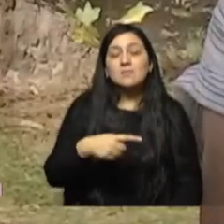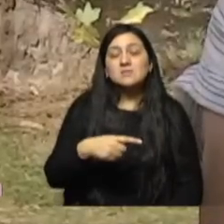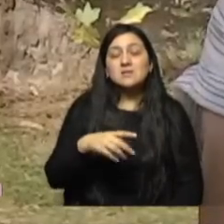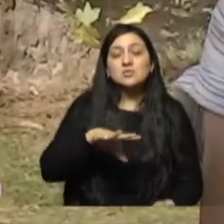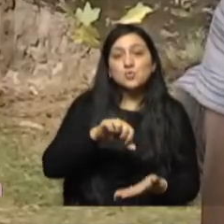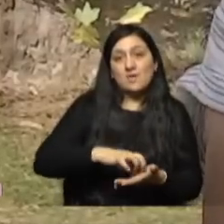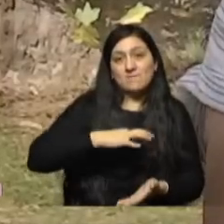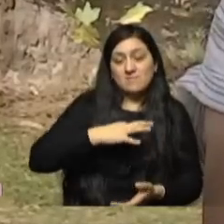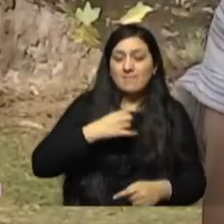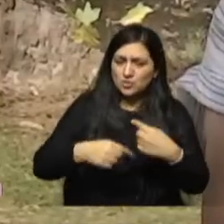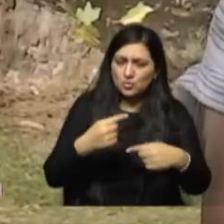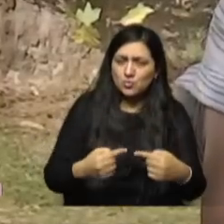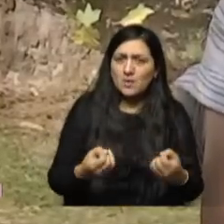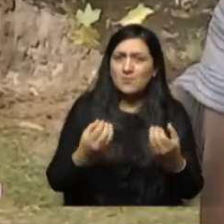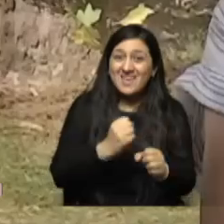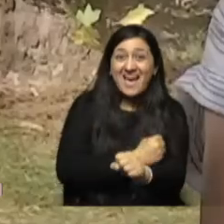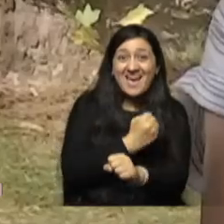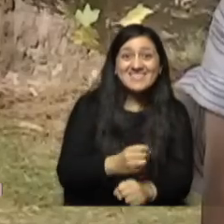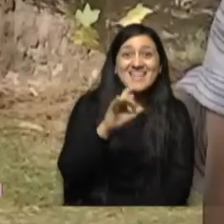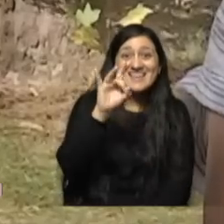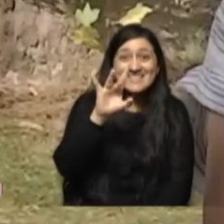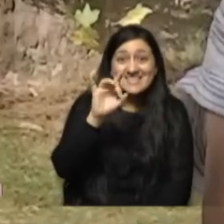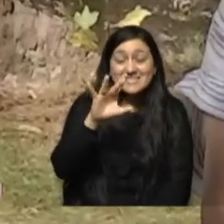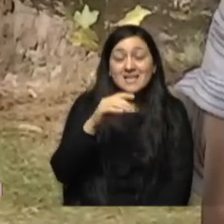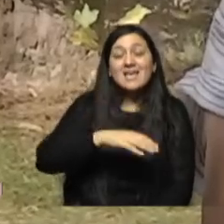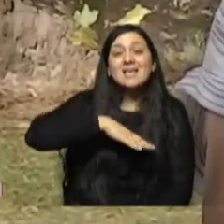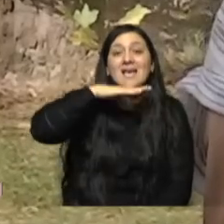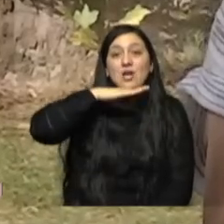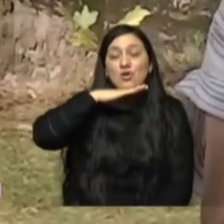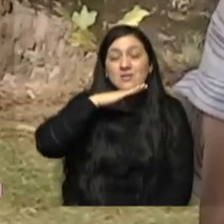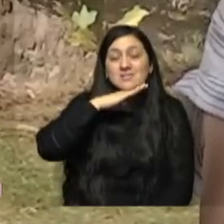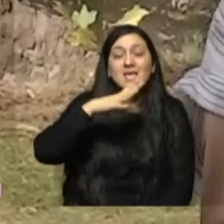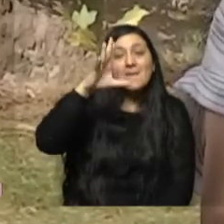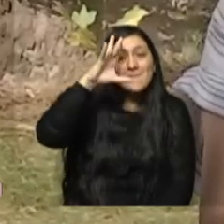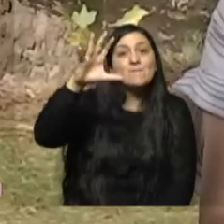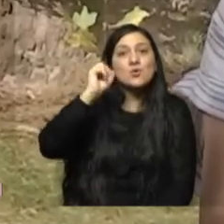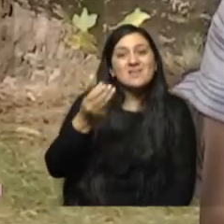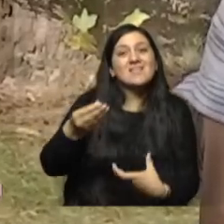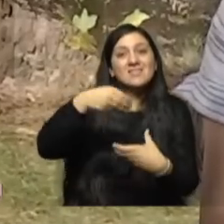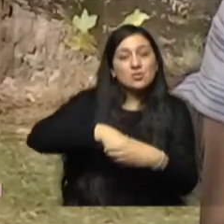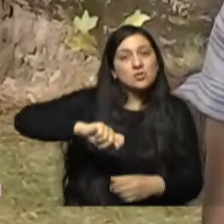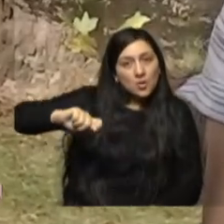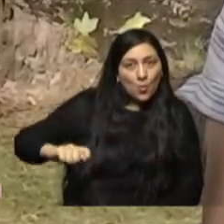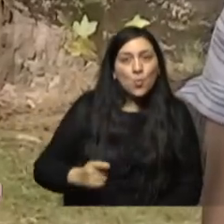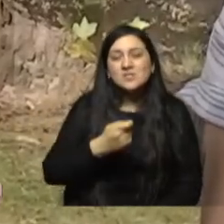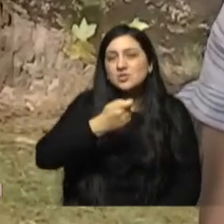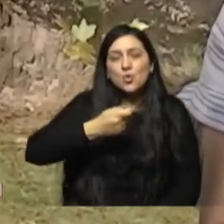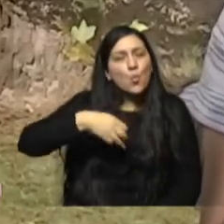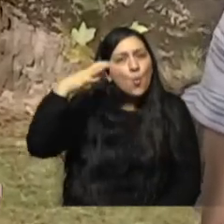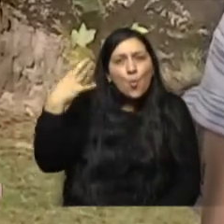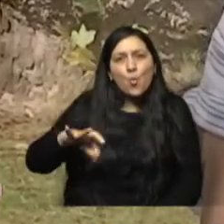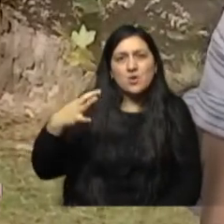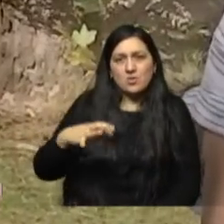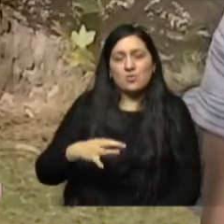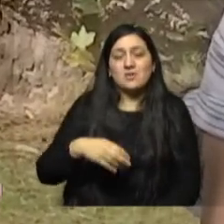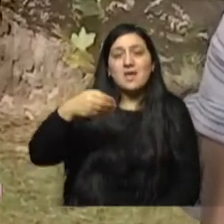Viva. Vamos a seguir porque de aquí al 15, Canelones es memoria, Canelones es parte de este juicio histórico y